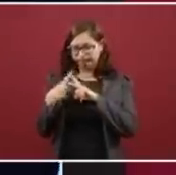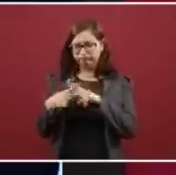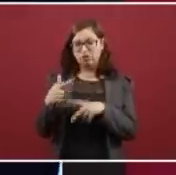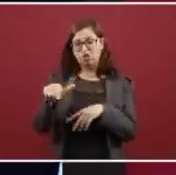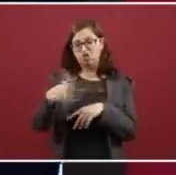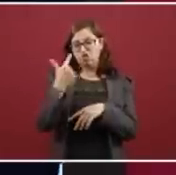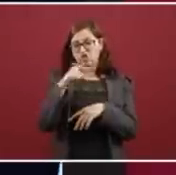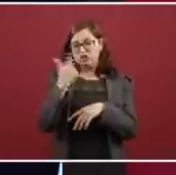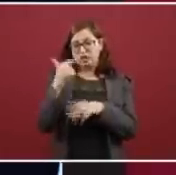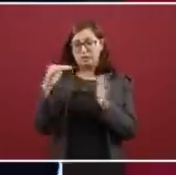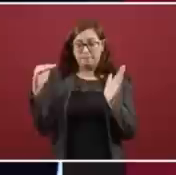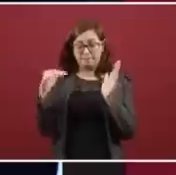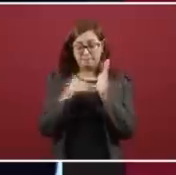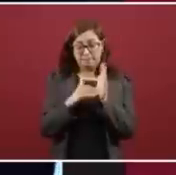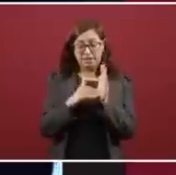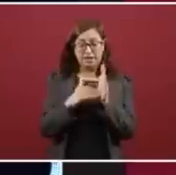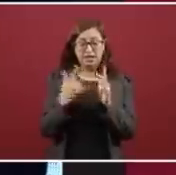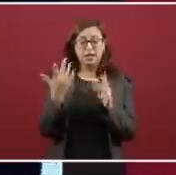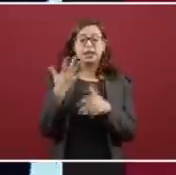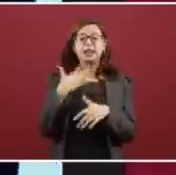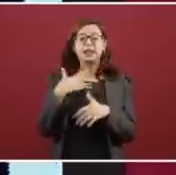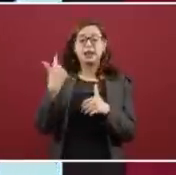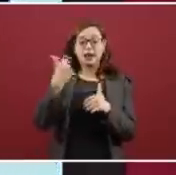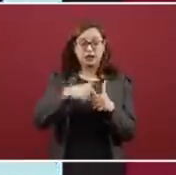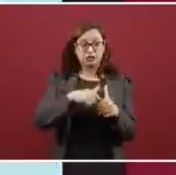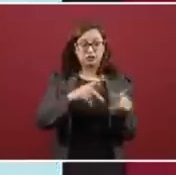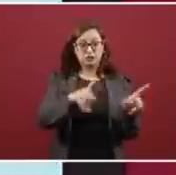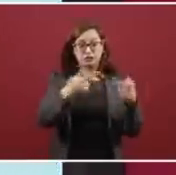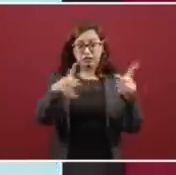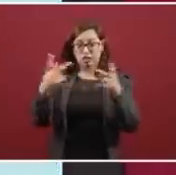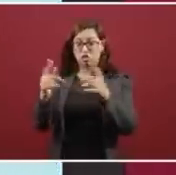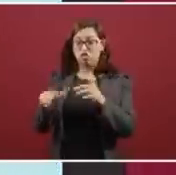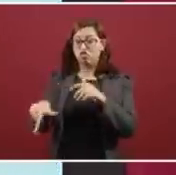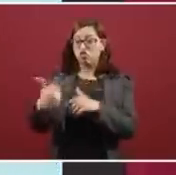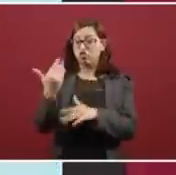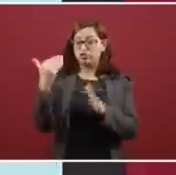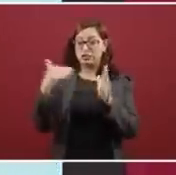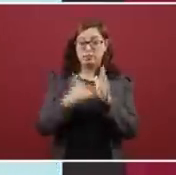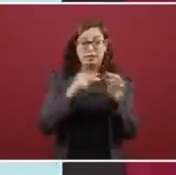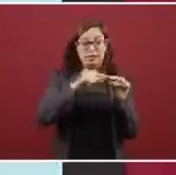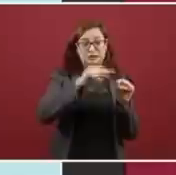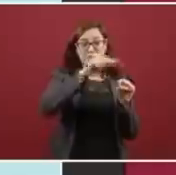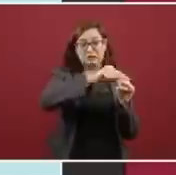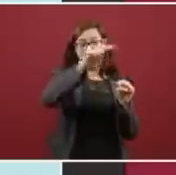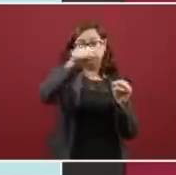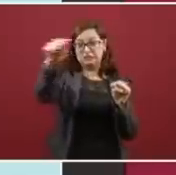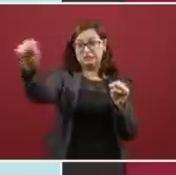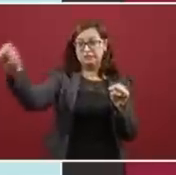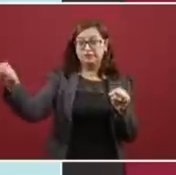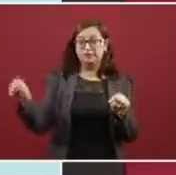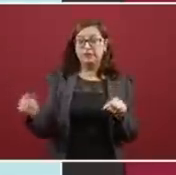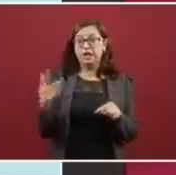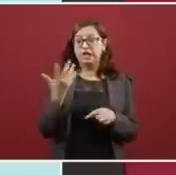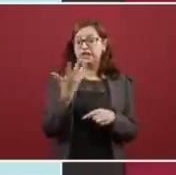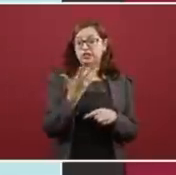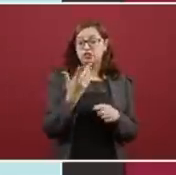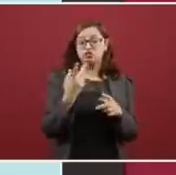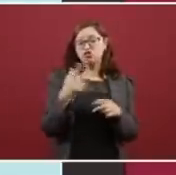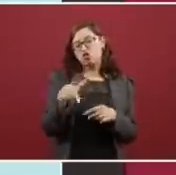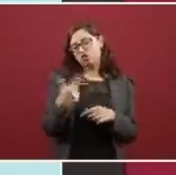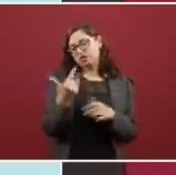12.000 gasolineras que están operando son 12.000 en números redondos 500 gasolineras en el país